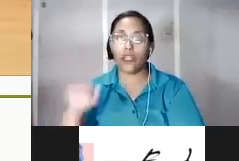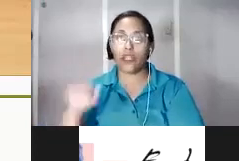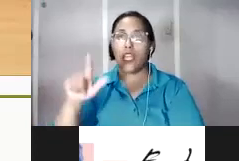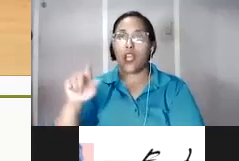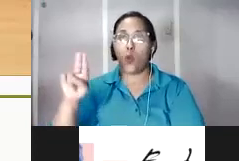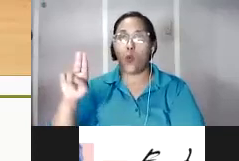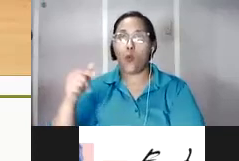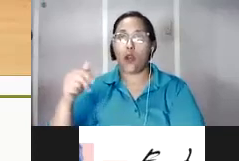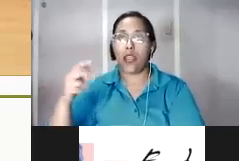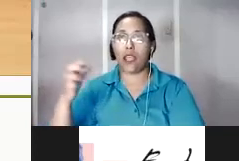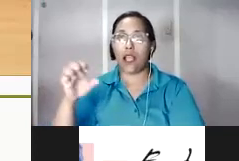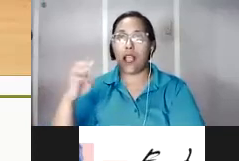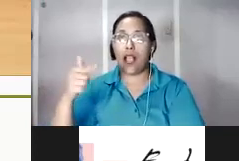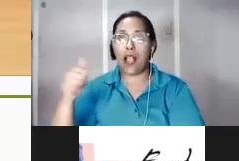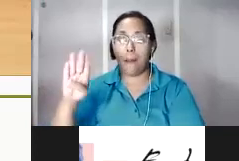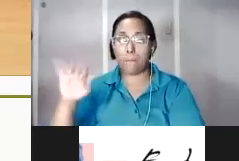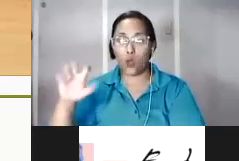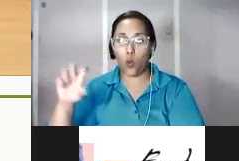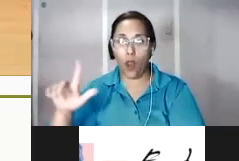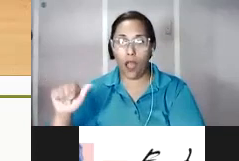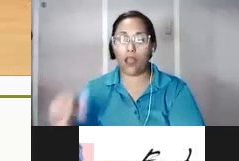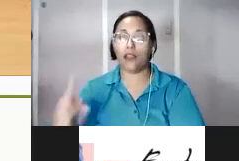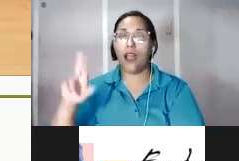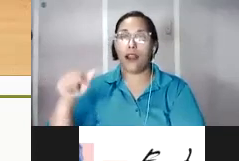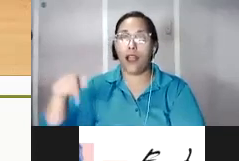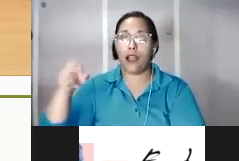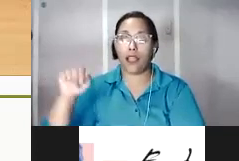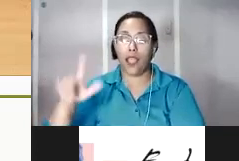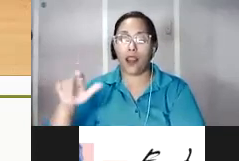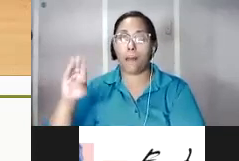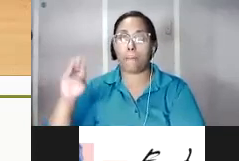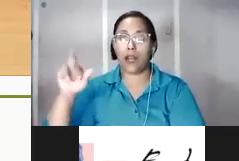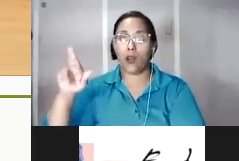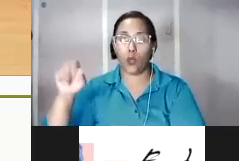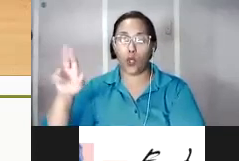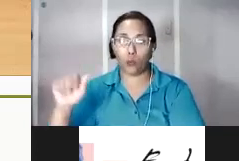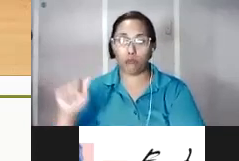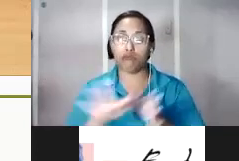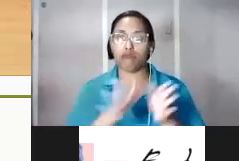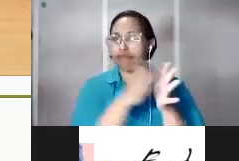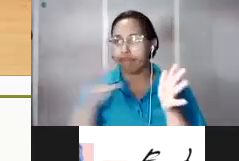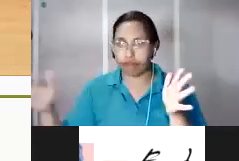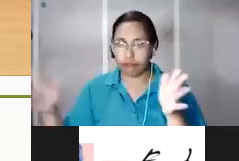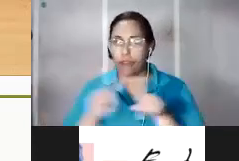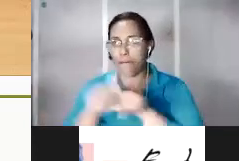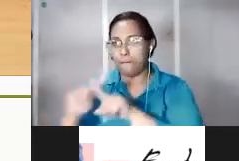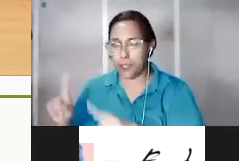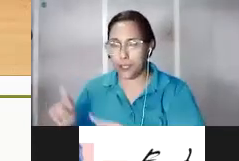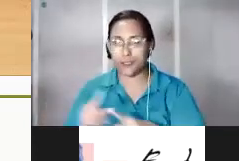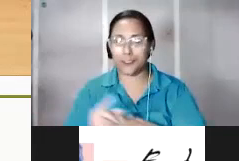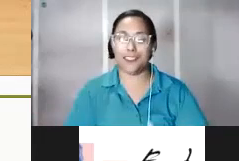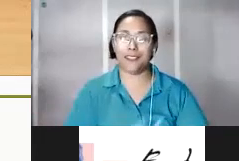Gaviola y Raquel Braulovsky, entre muchísimos. Solamente he